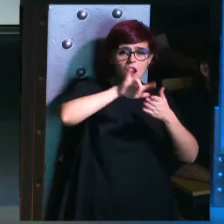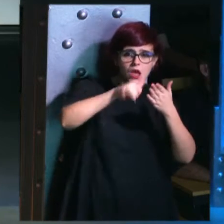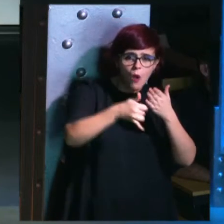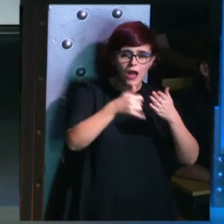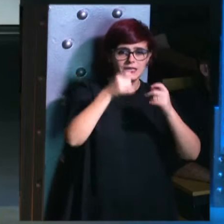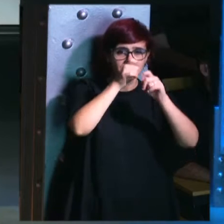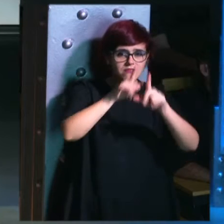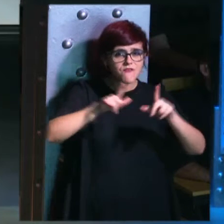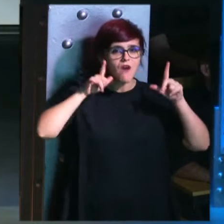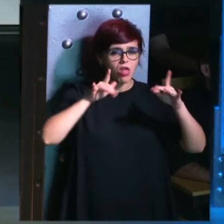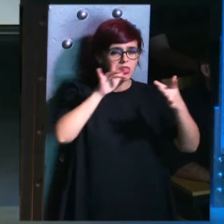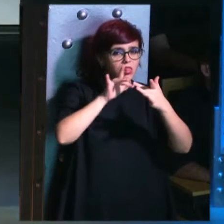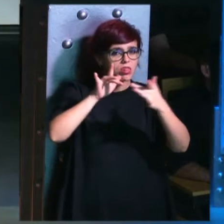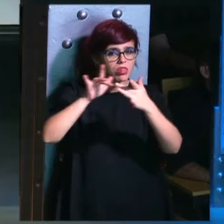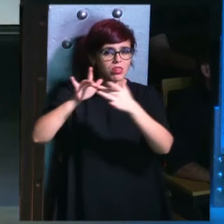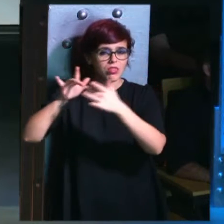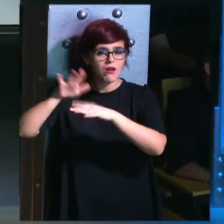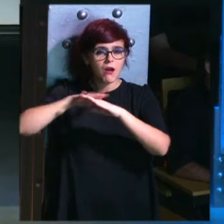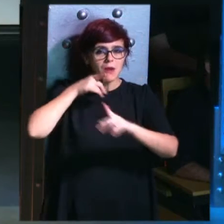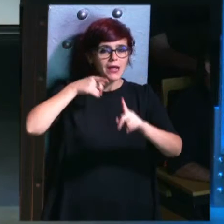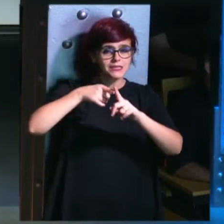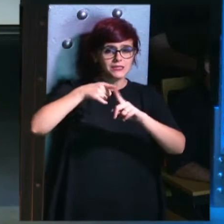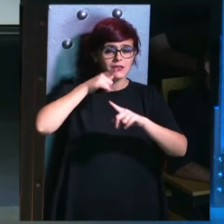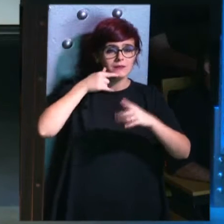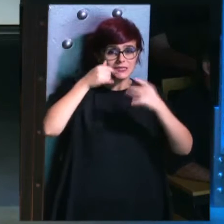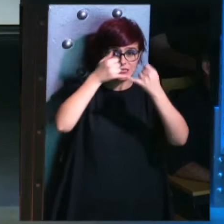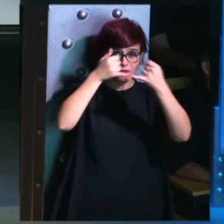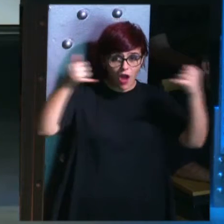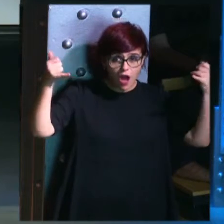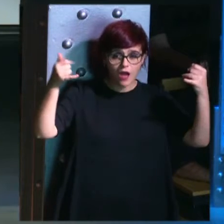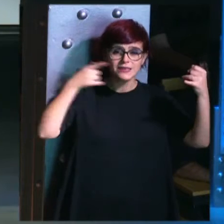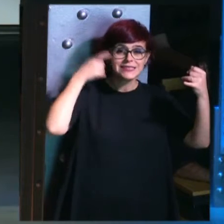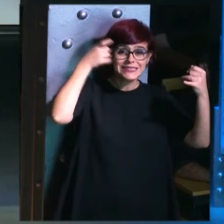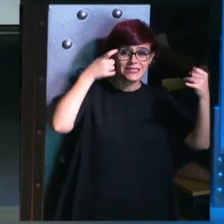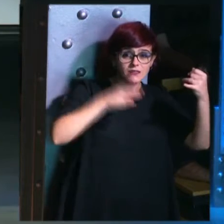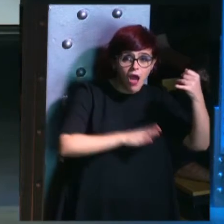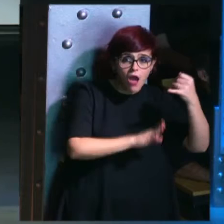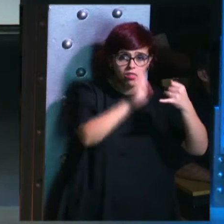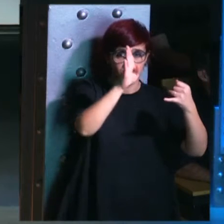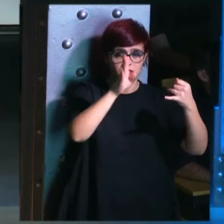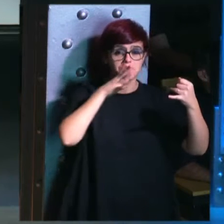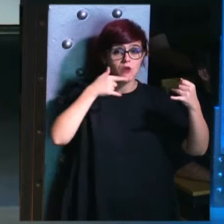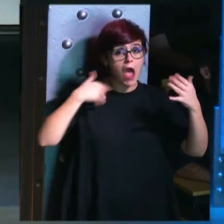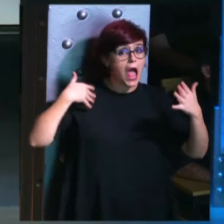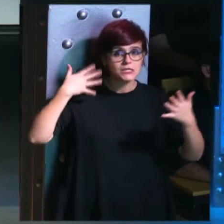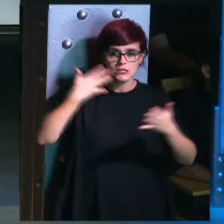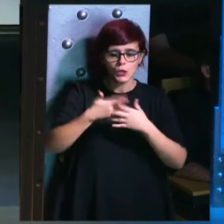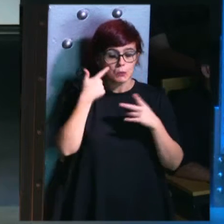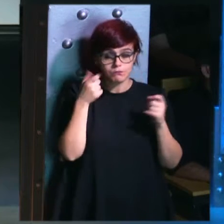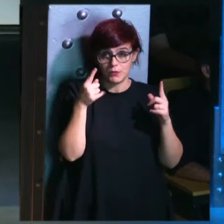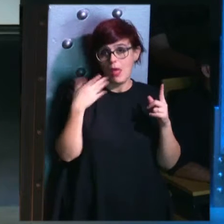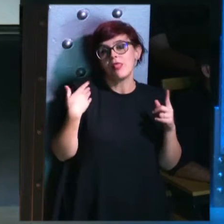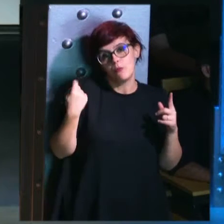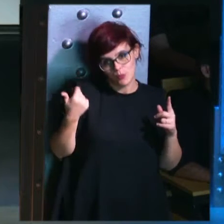lenguajes para acceder a partes de ese continuo. Y hasta ahora no nos habíamos dado cuenta, o nos hemos dado cuenta más